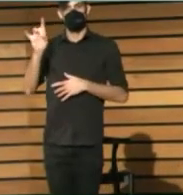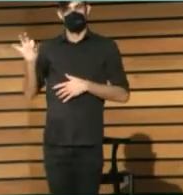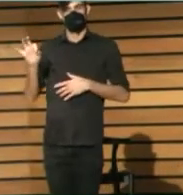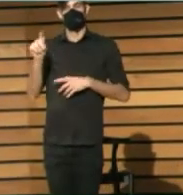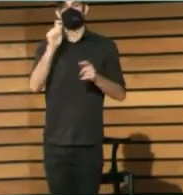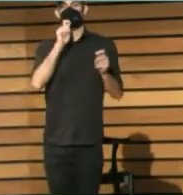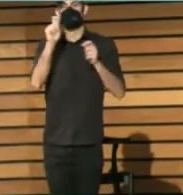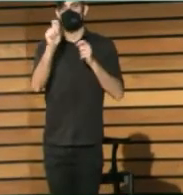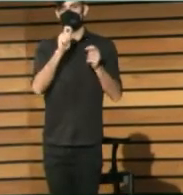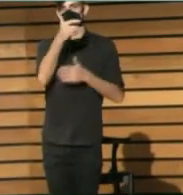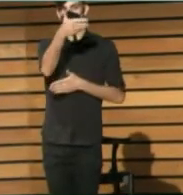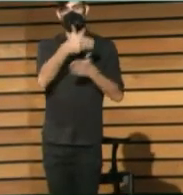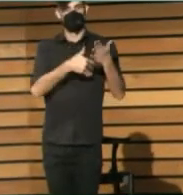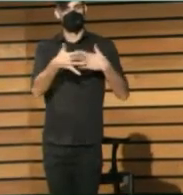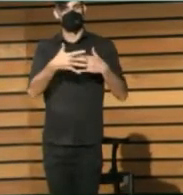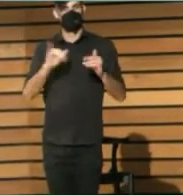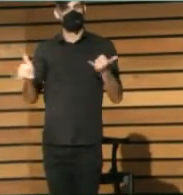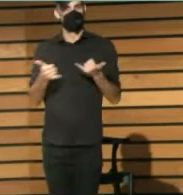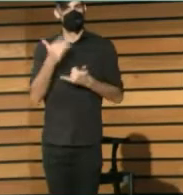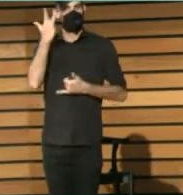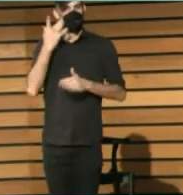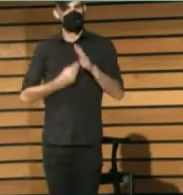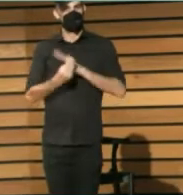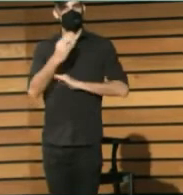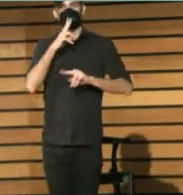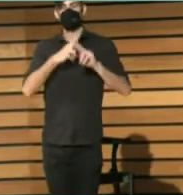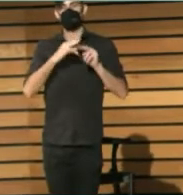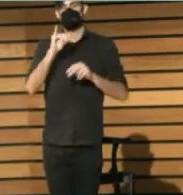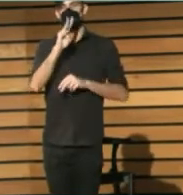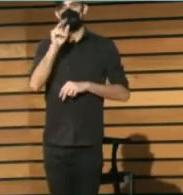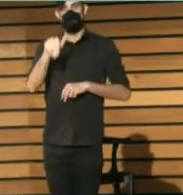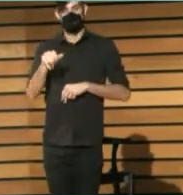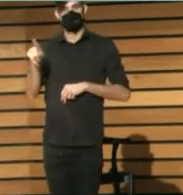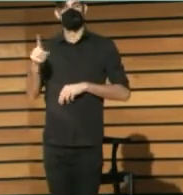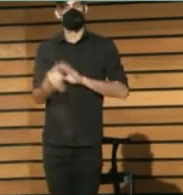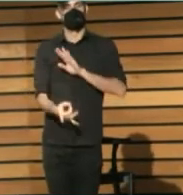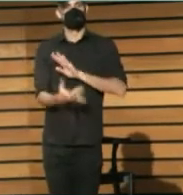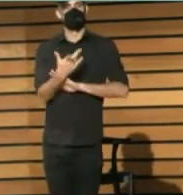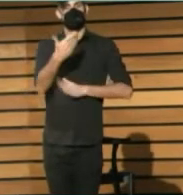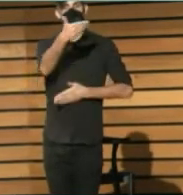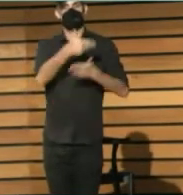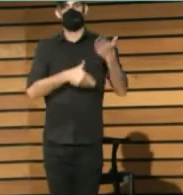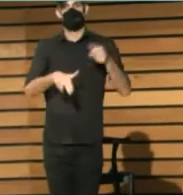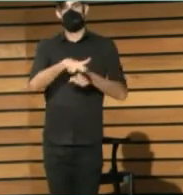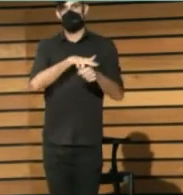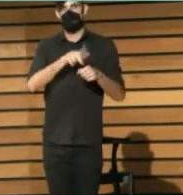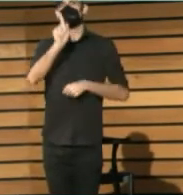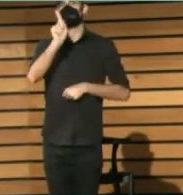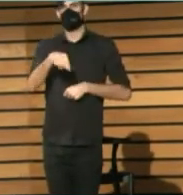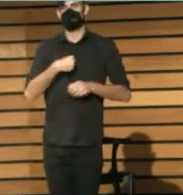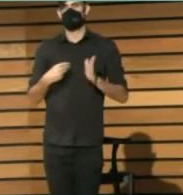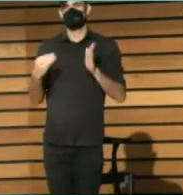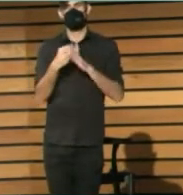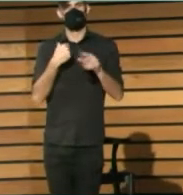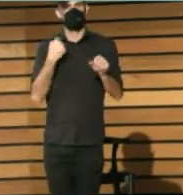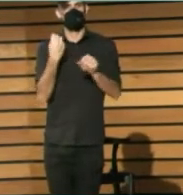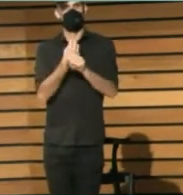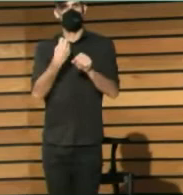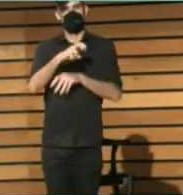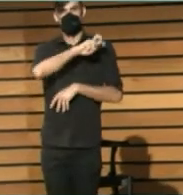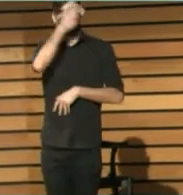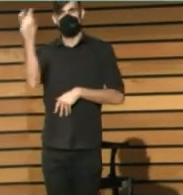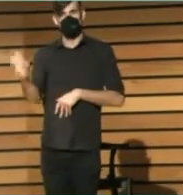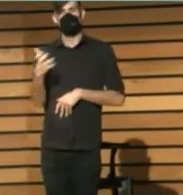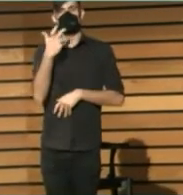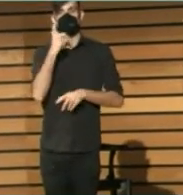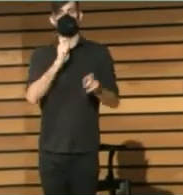Juan Cruz, natural de Tenerife. Fue uno de los fundadores del País, donde ejerció también tareas muy diversas, destacando como redactor